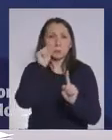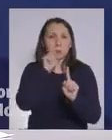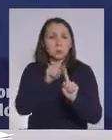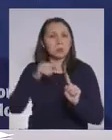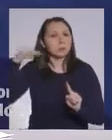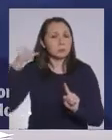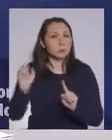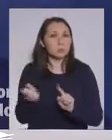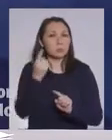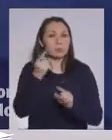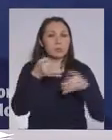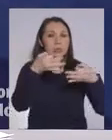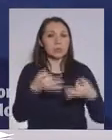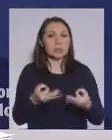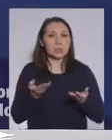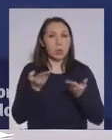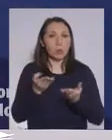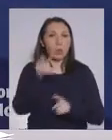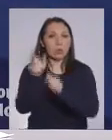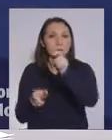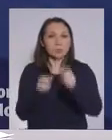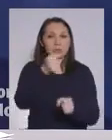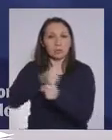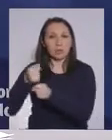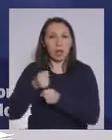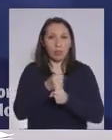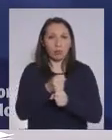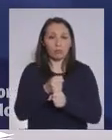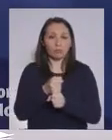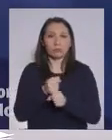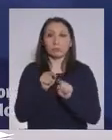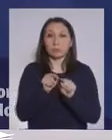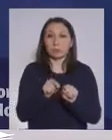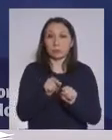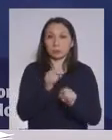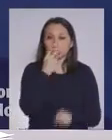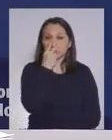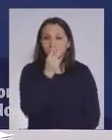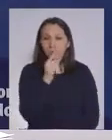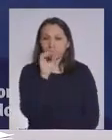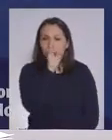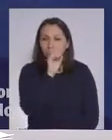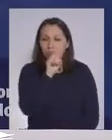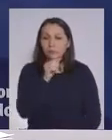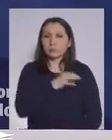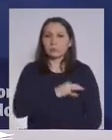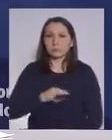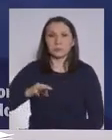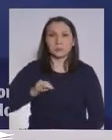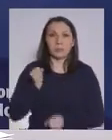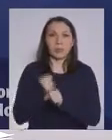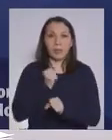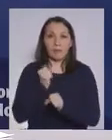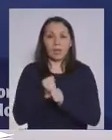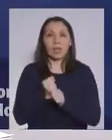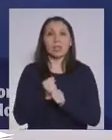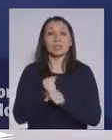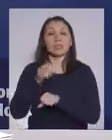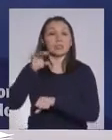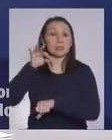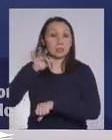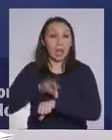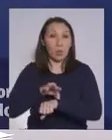la seguridad de los trabajadores desde ese punto de vista el ministerio del trabajo y salud